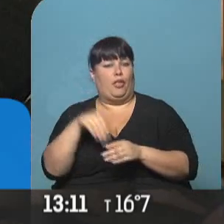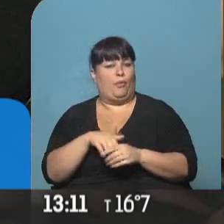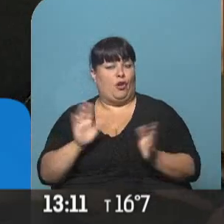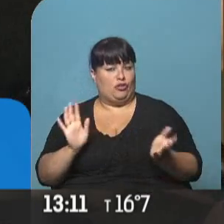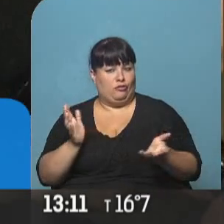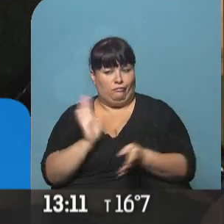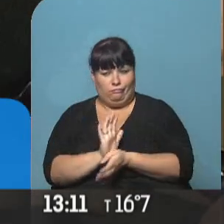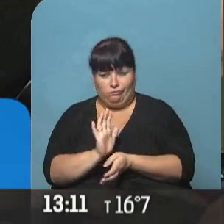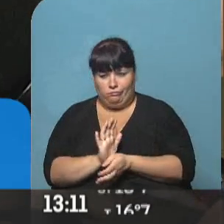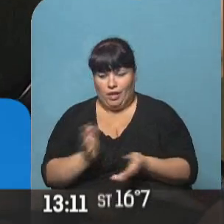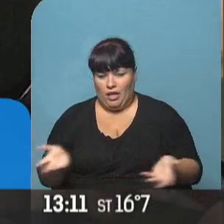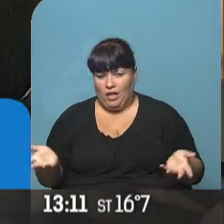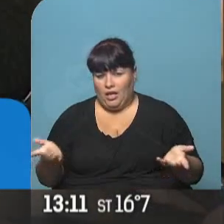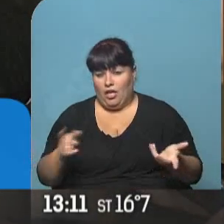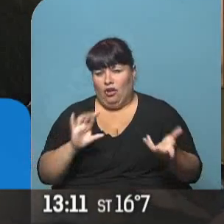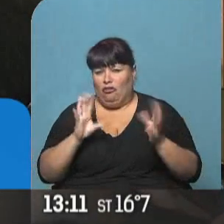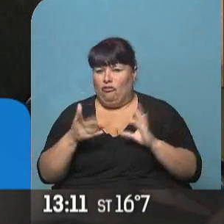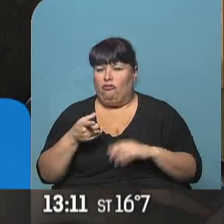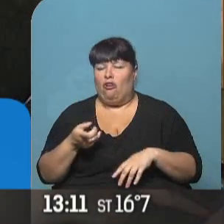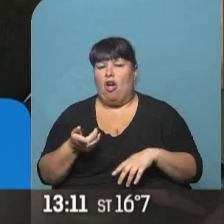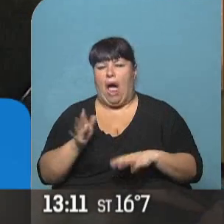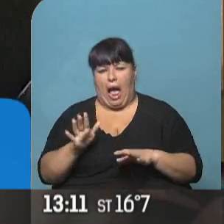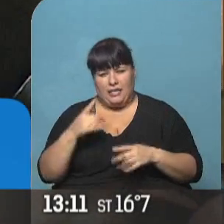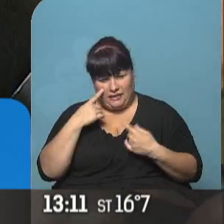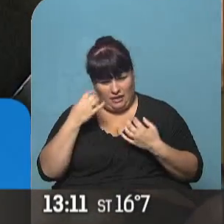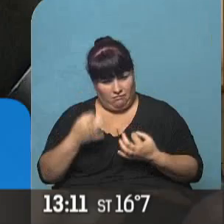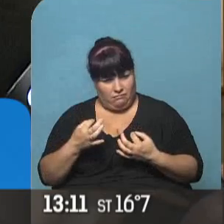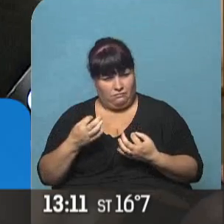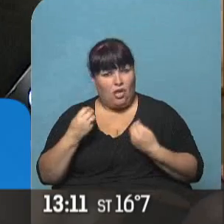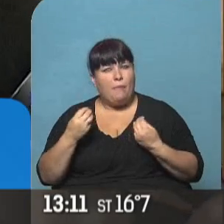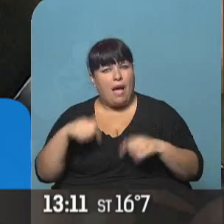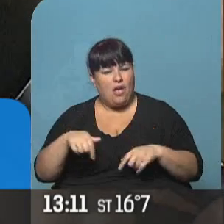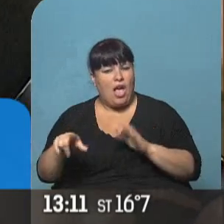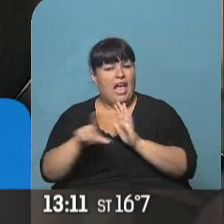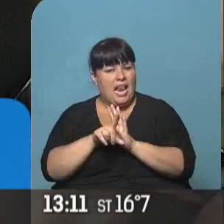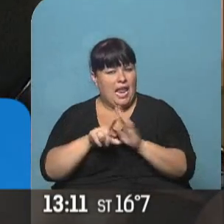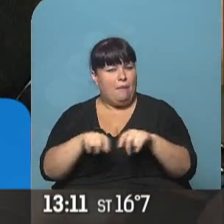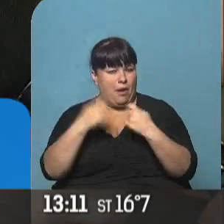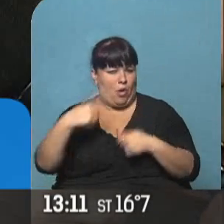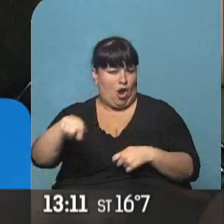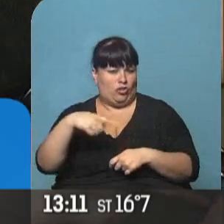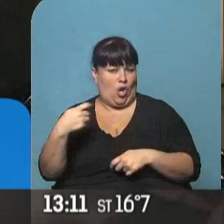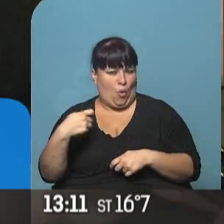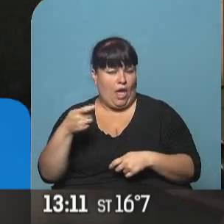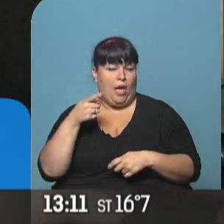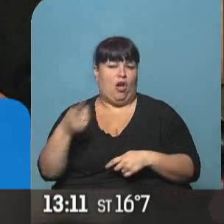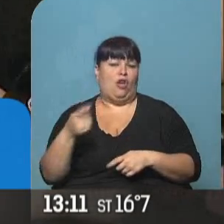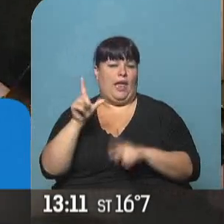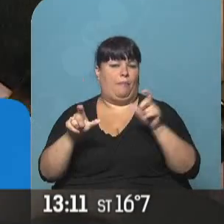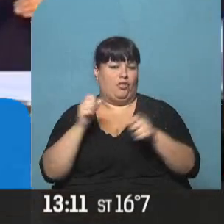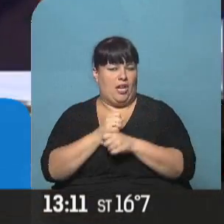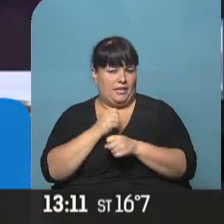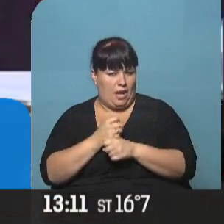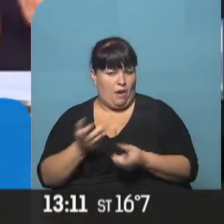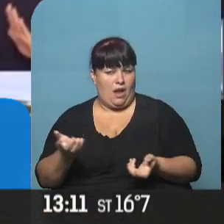votar, digo, como forma de ver realmente lo que estamos pasando. Una ley que perjudica a los jubilados, que perjudica a los